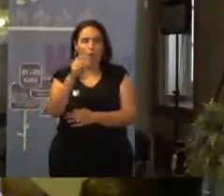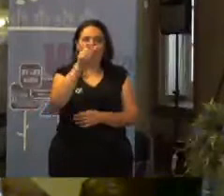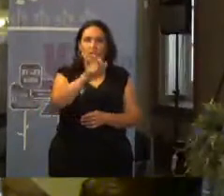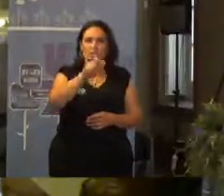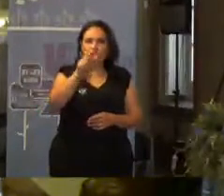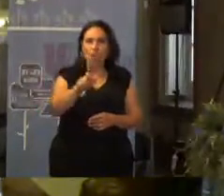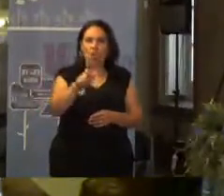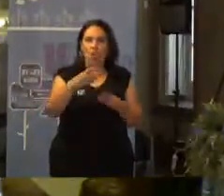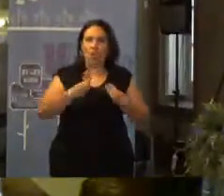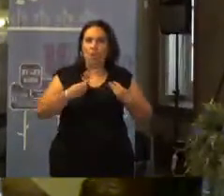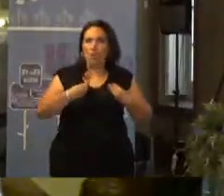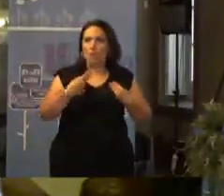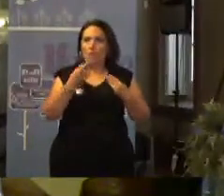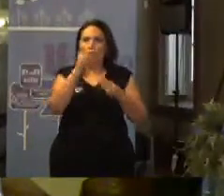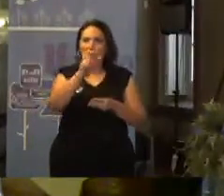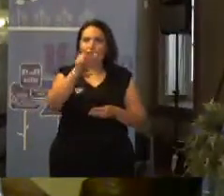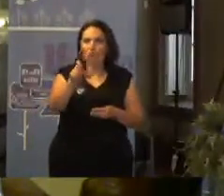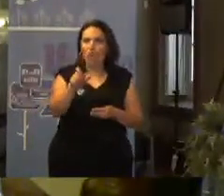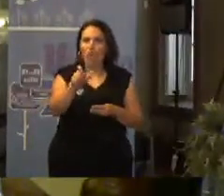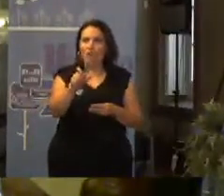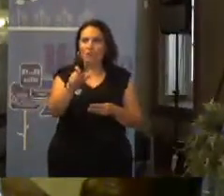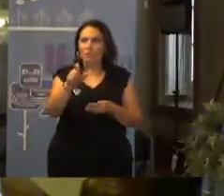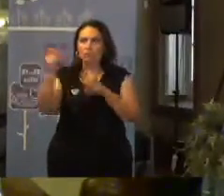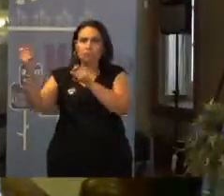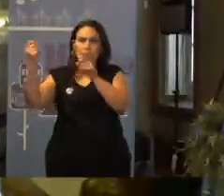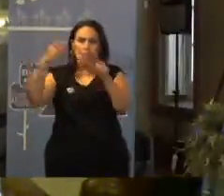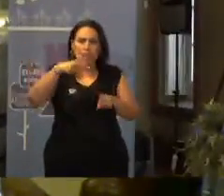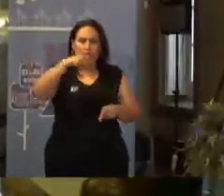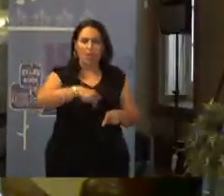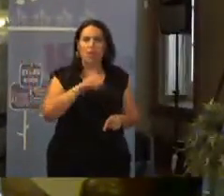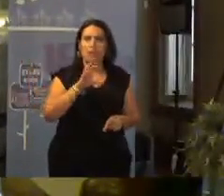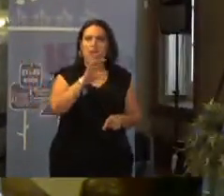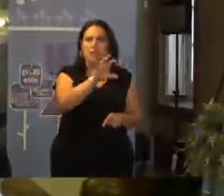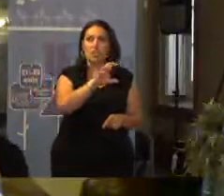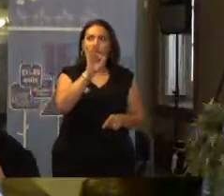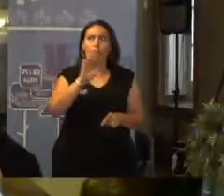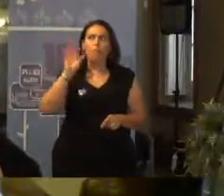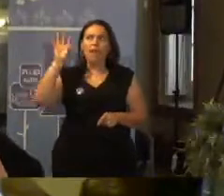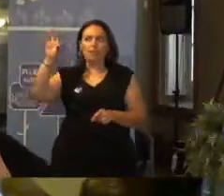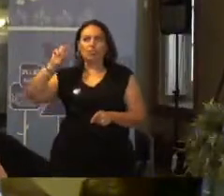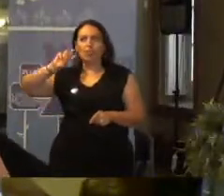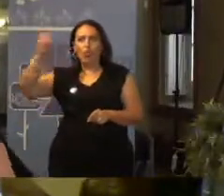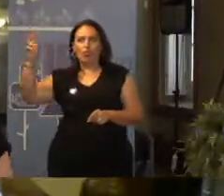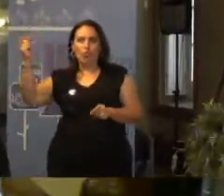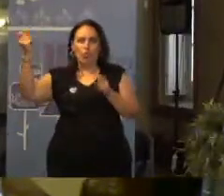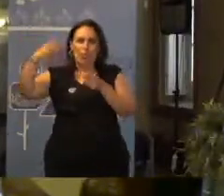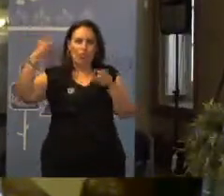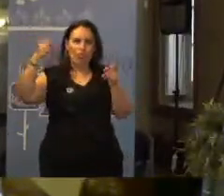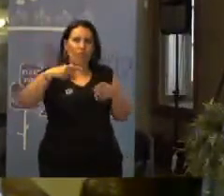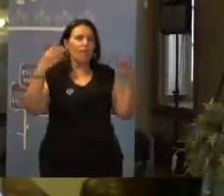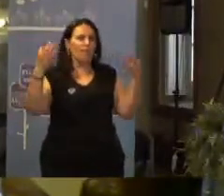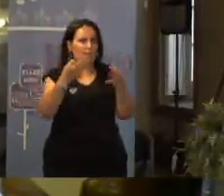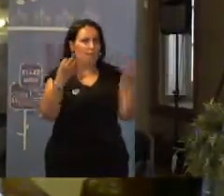poda voltar a este país e os que podan vir de outros países pero que queiran estar aquí, teñen que ter